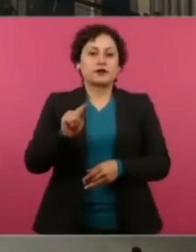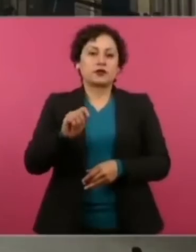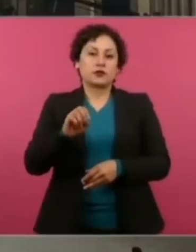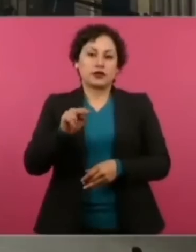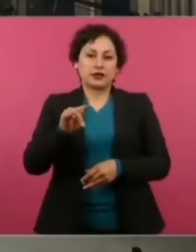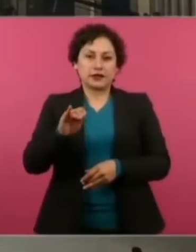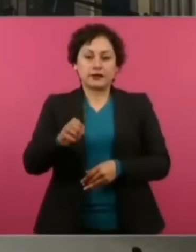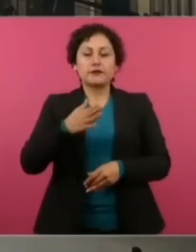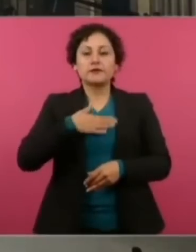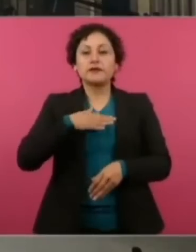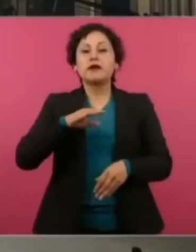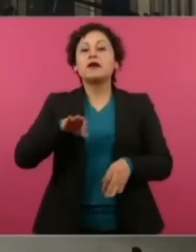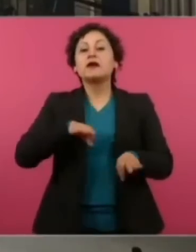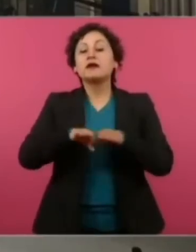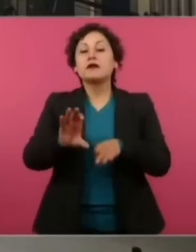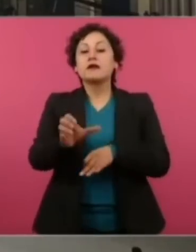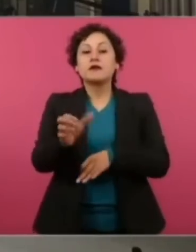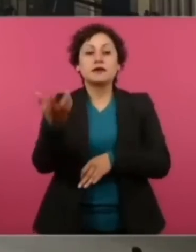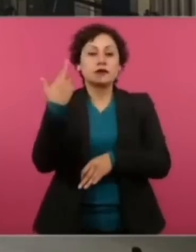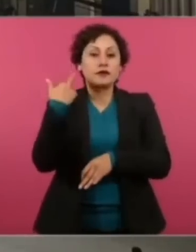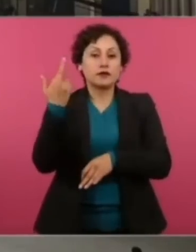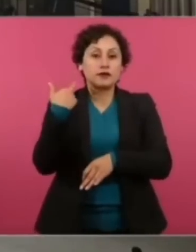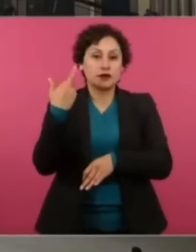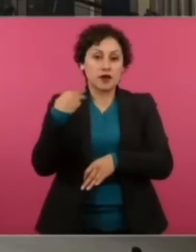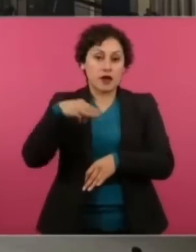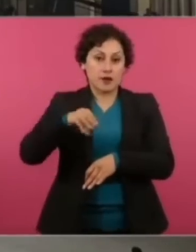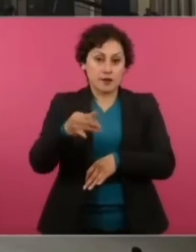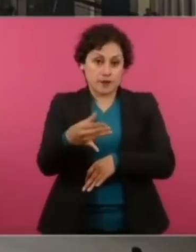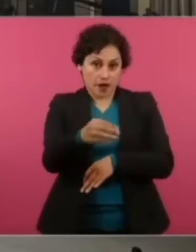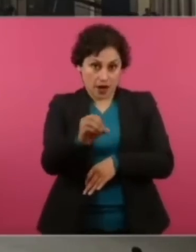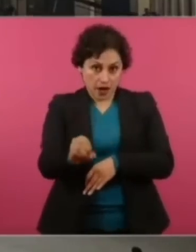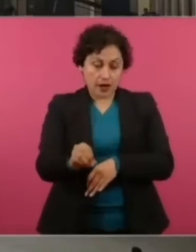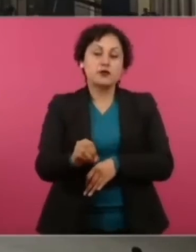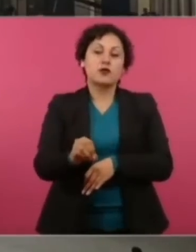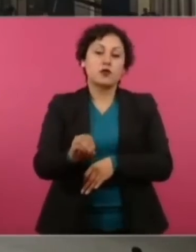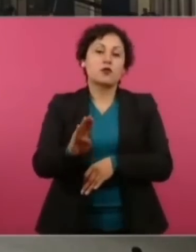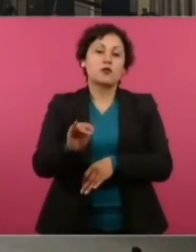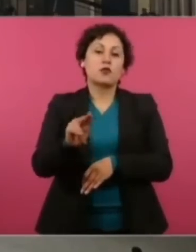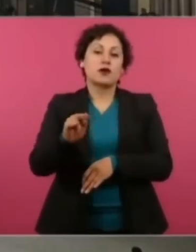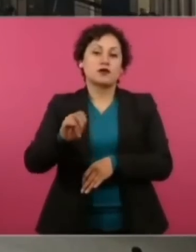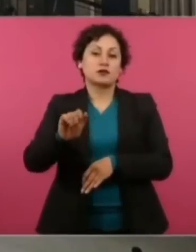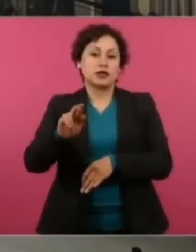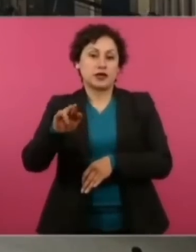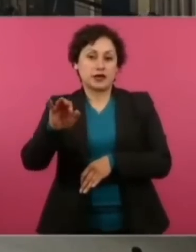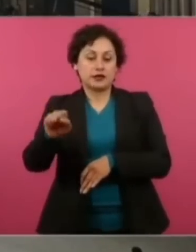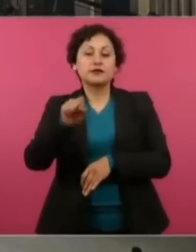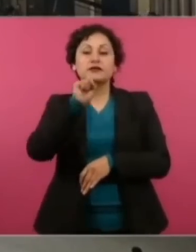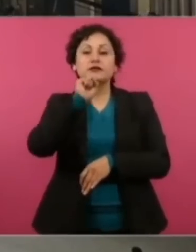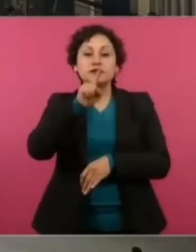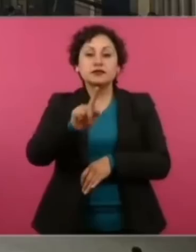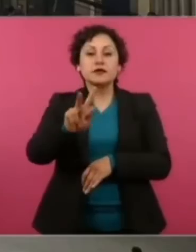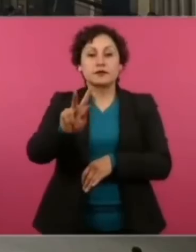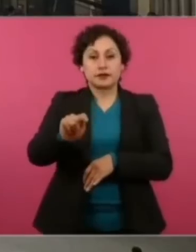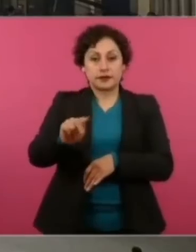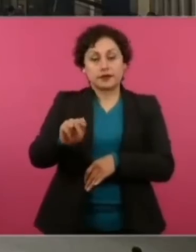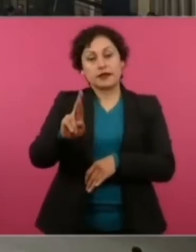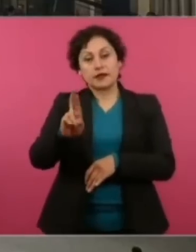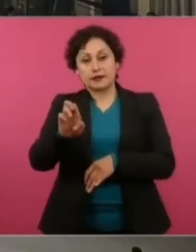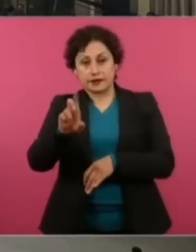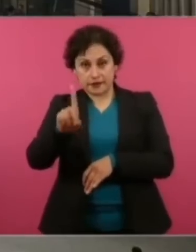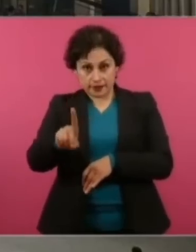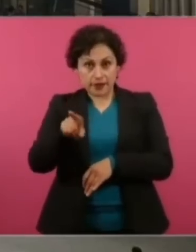trabajo en la radio de las Madres de Plaza de Mayo, en la ciudad de Buenos Aires, y también trabajo para el canal Red, que es el canal que